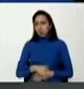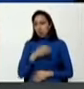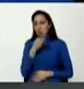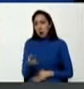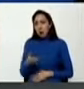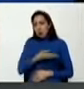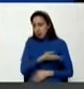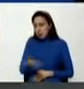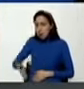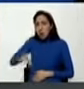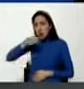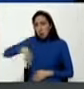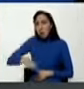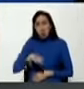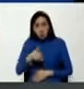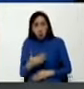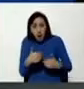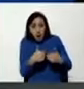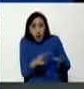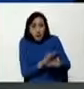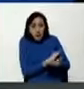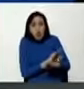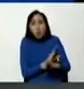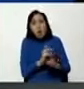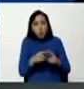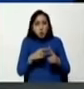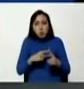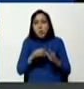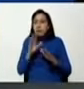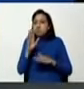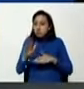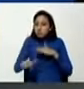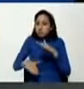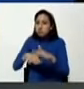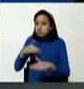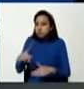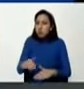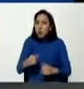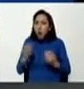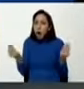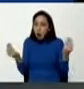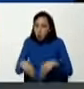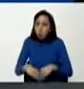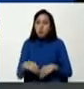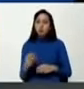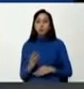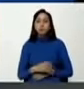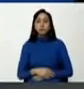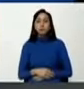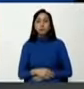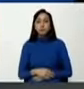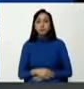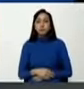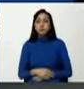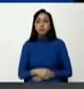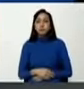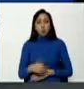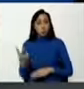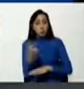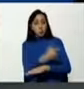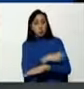para el pueblo de la frontera. Abrir la frontera, hagámoslos consensuados. Los